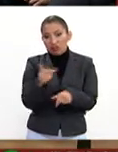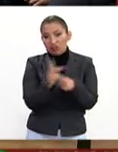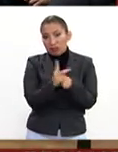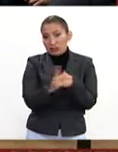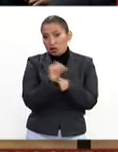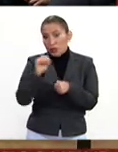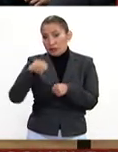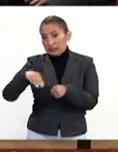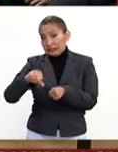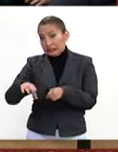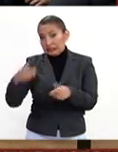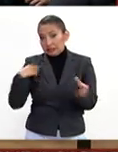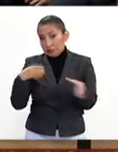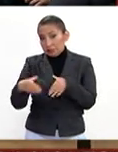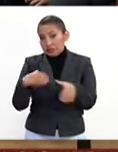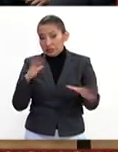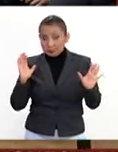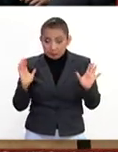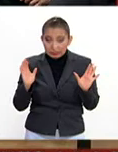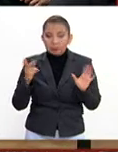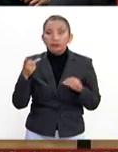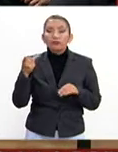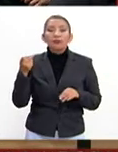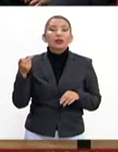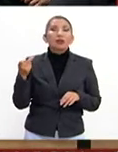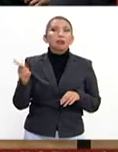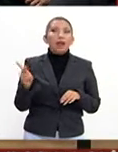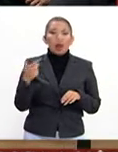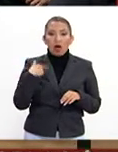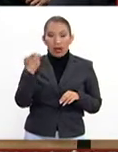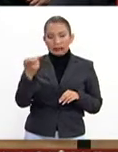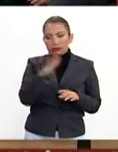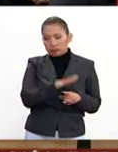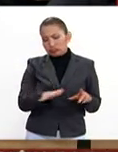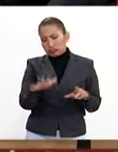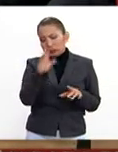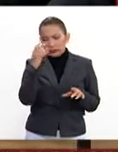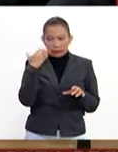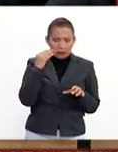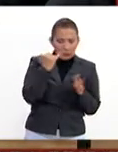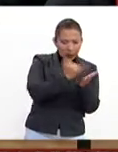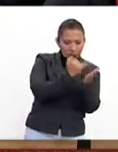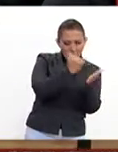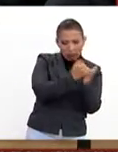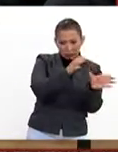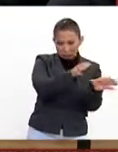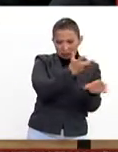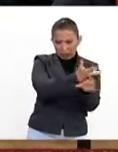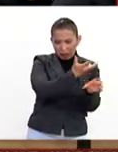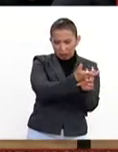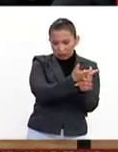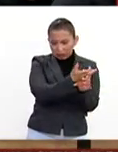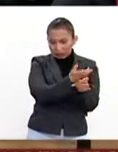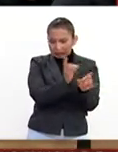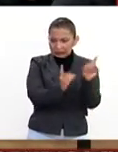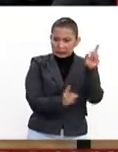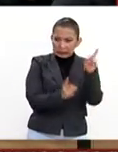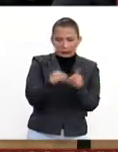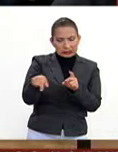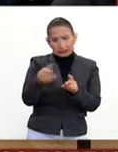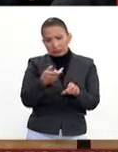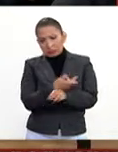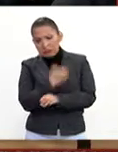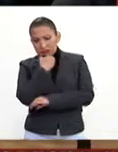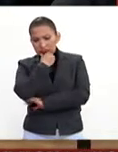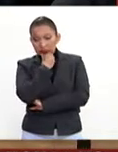OMC para el caso de nuestro comercio bilateral, pero con este escenario, con este impuesto, ante la incertidumbre,